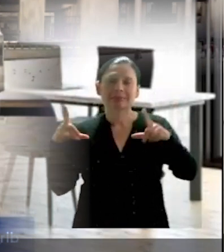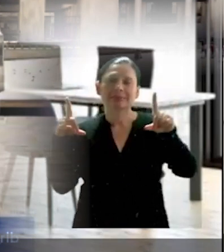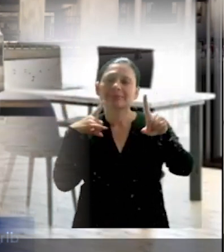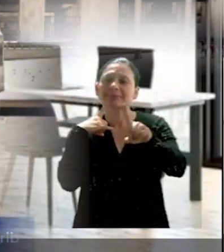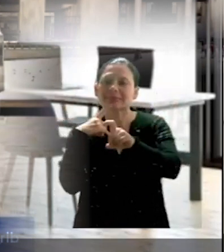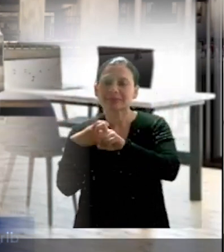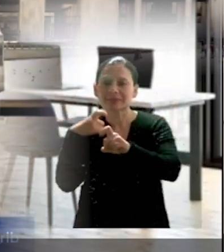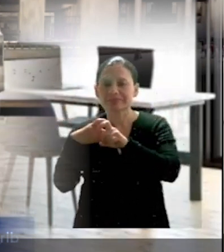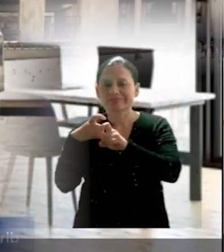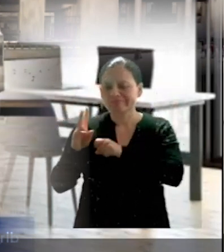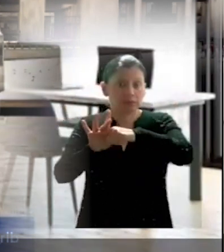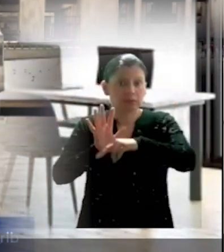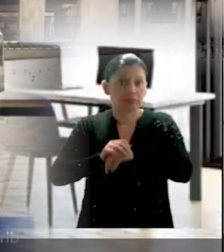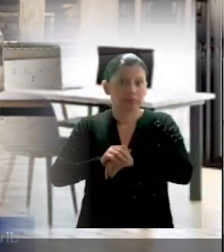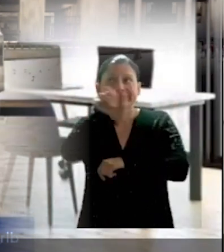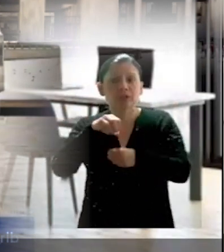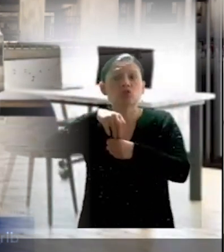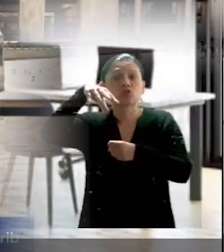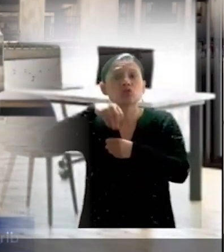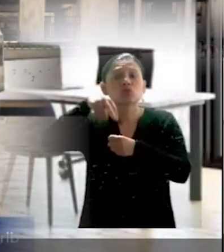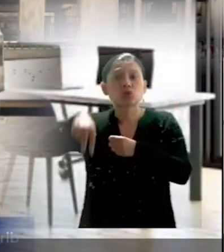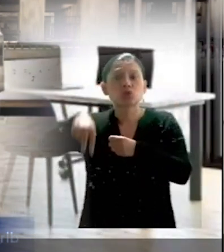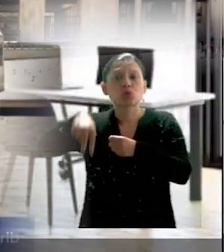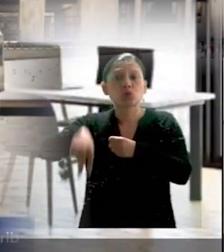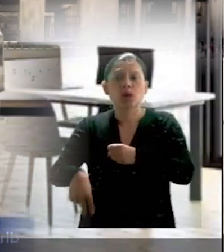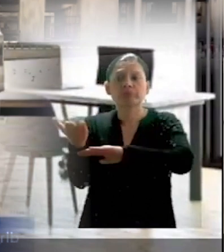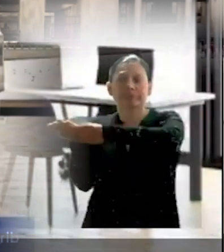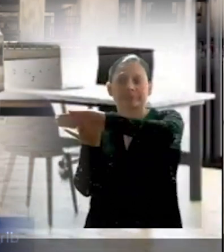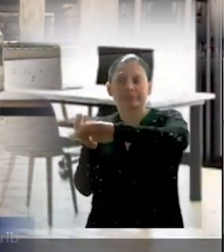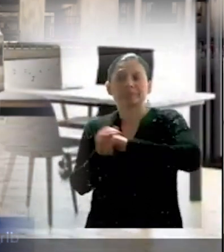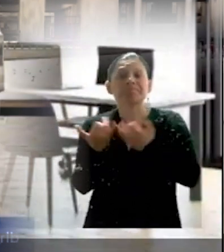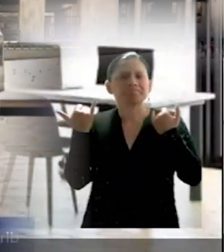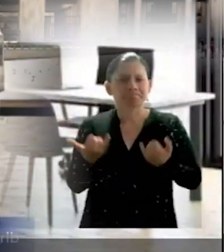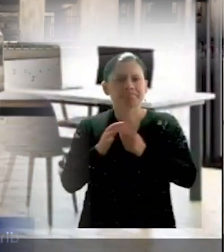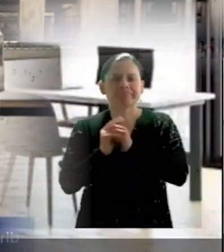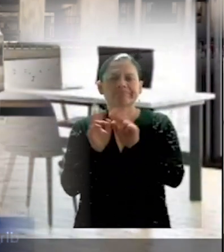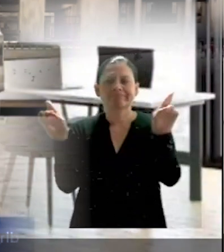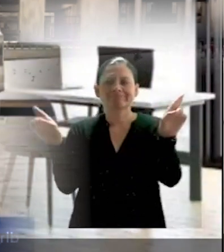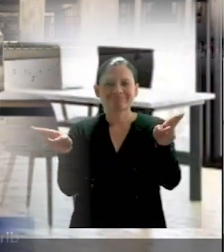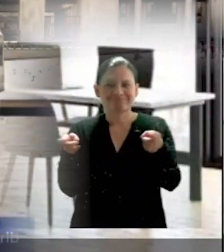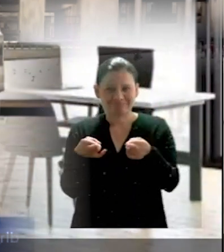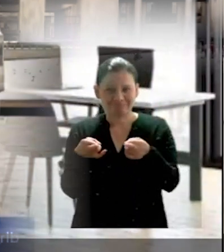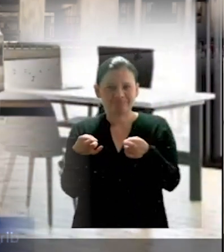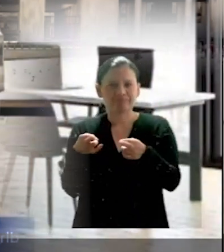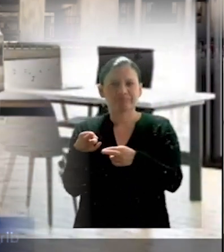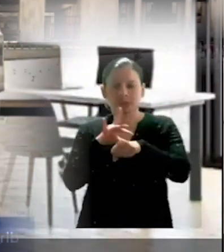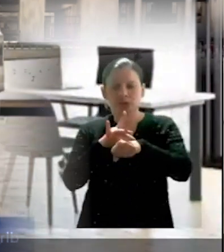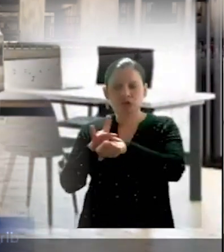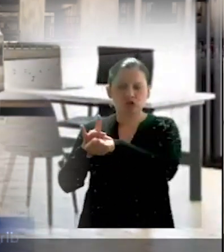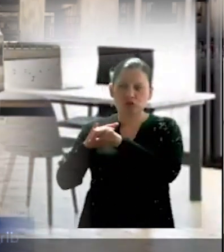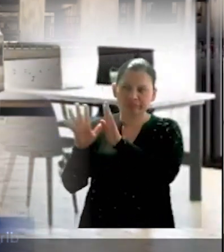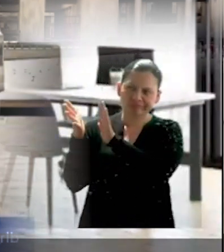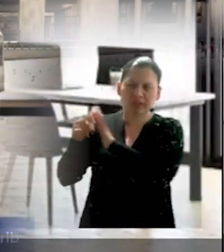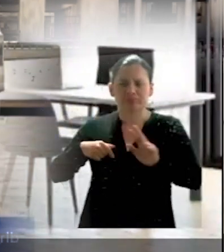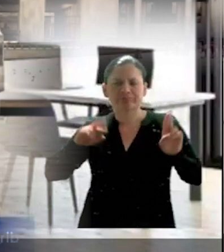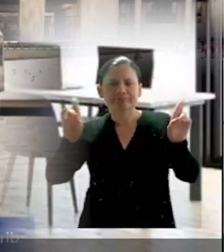tutela en los últimos 30 años. Procederé a hacer de manera muy breve una relatoría de esta exposición suya, pues poniendo